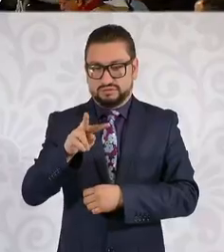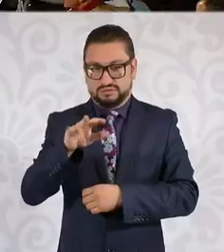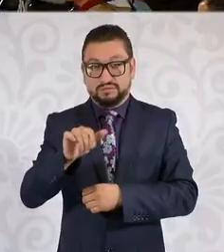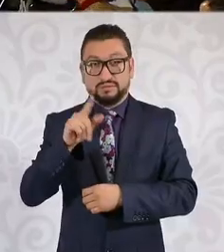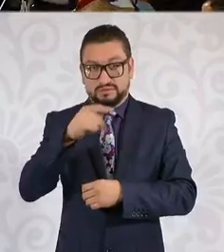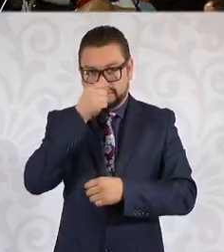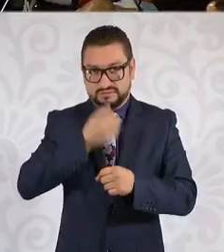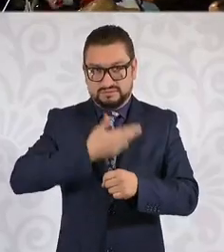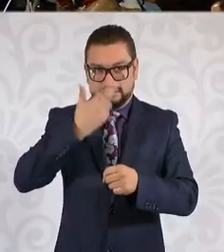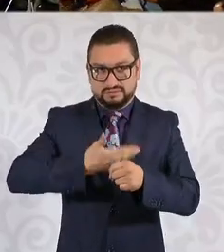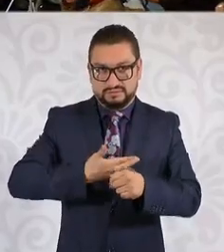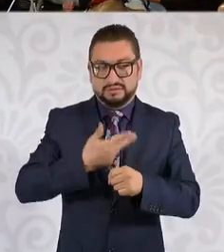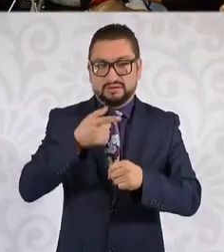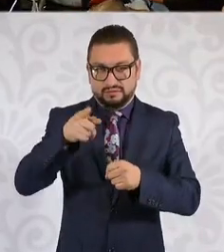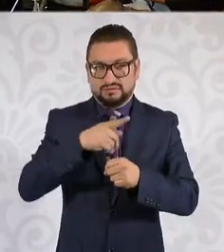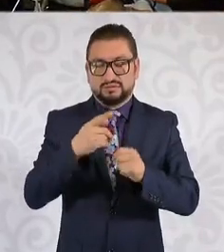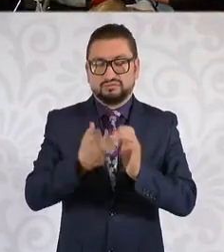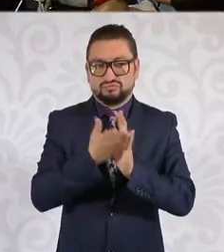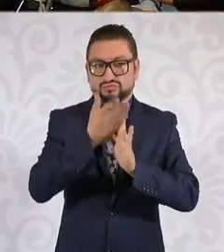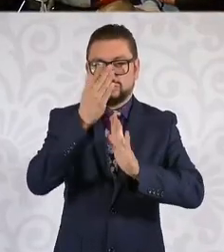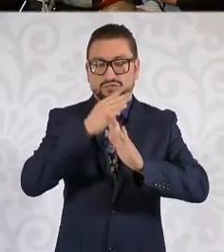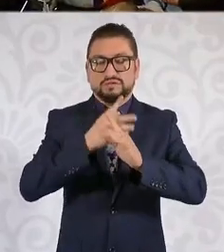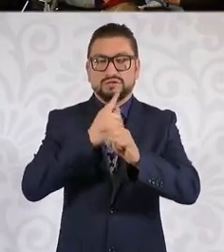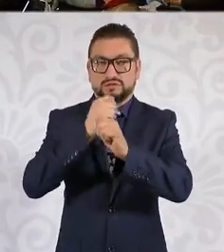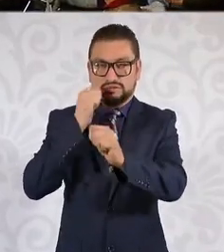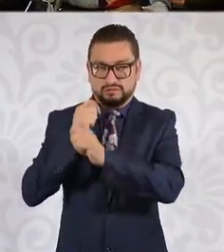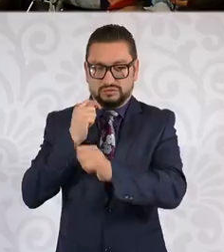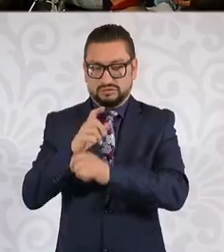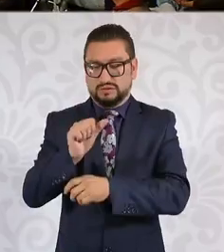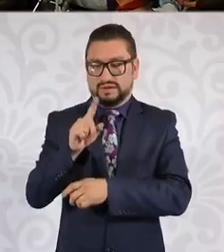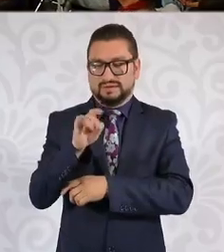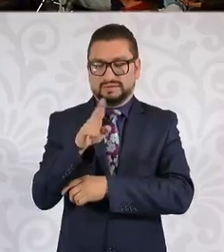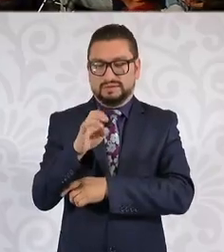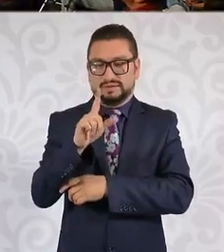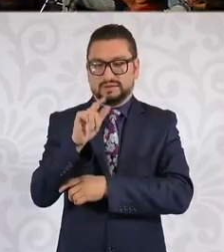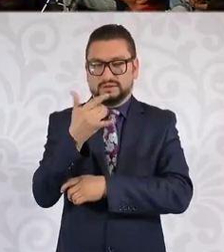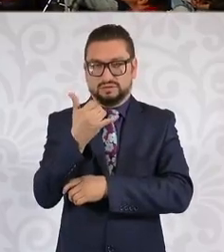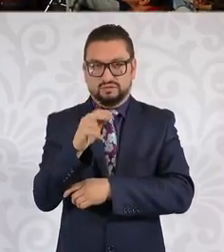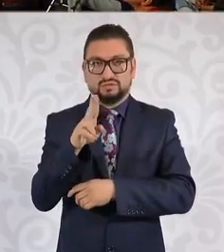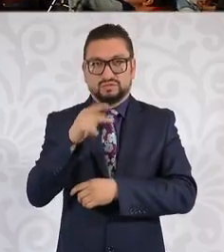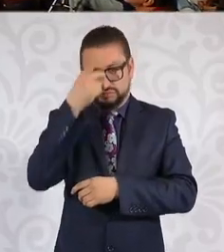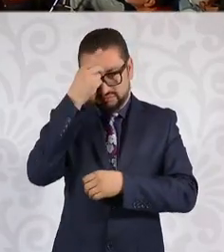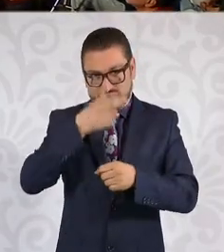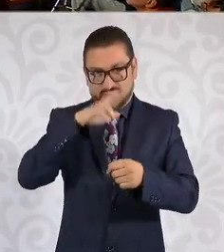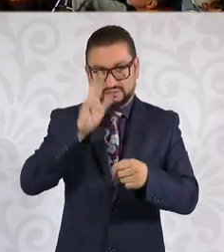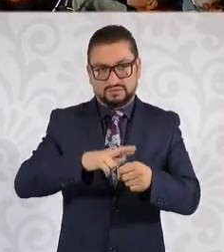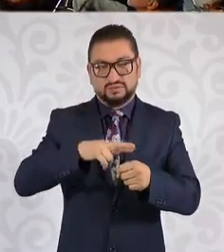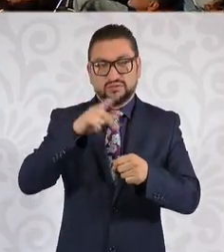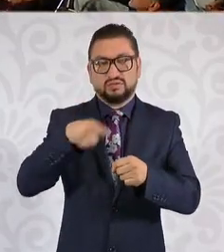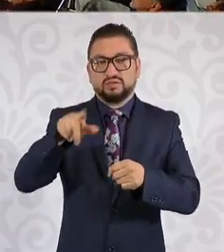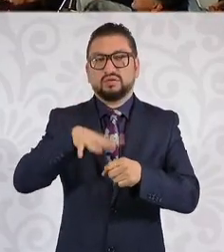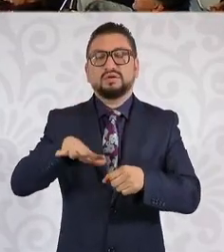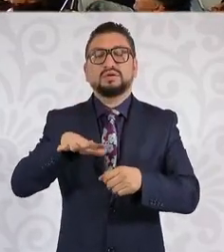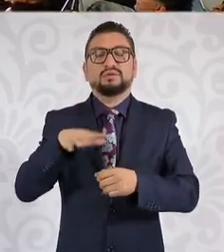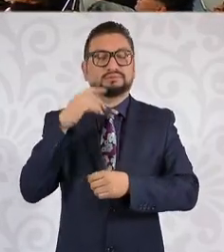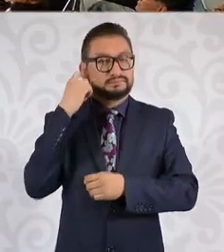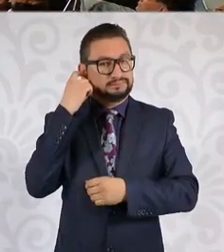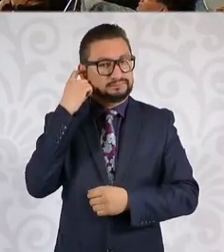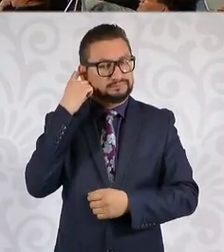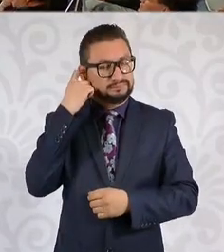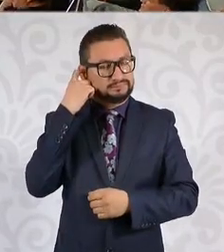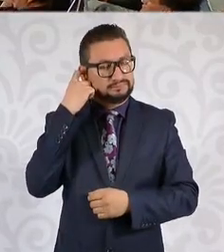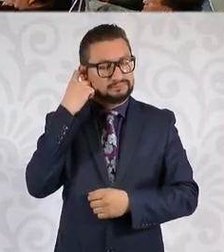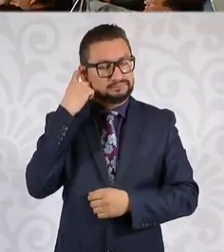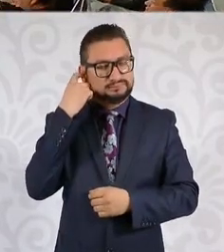Infraestructura, Comunicaciones y Transportes, Andrés Layú, que es el director de la Agencia